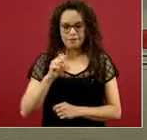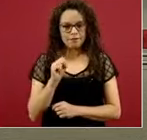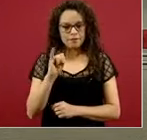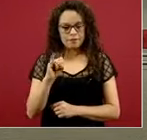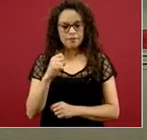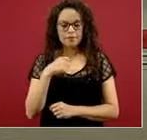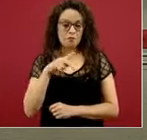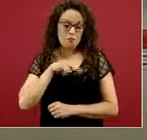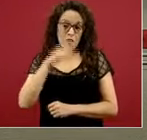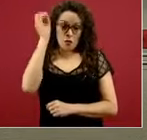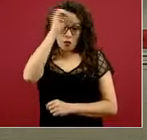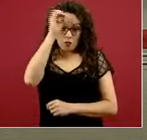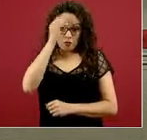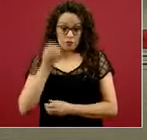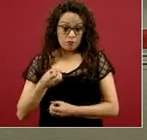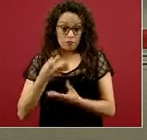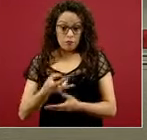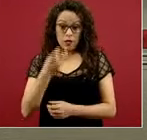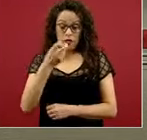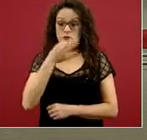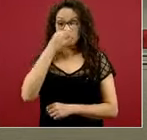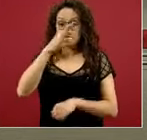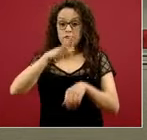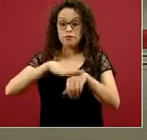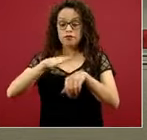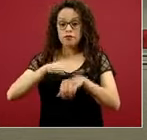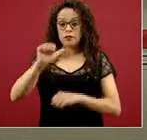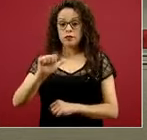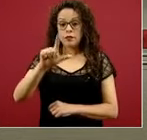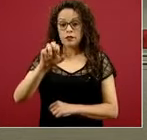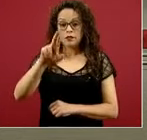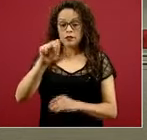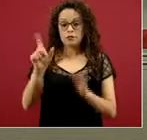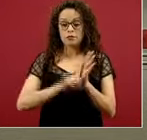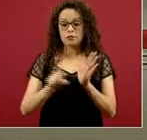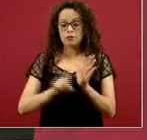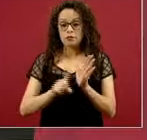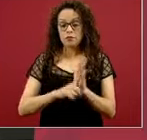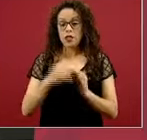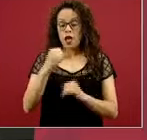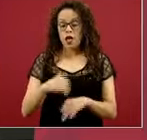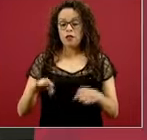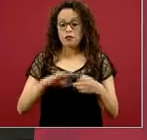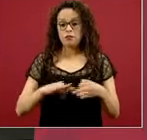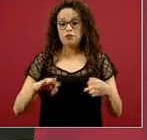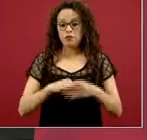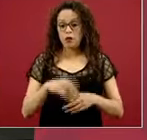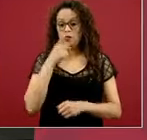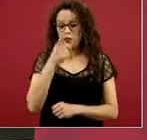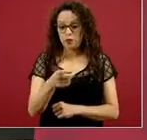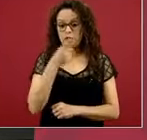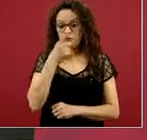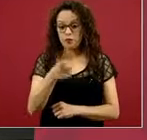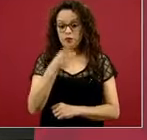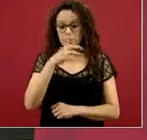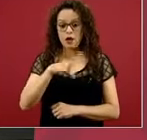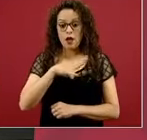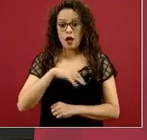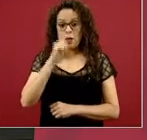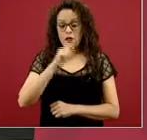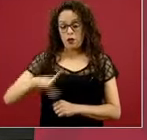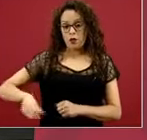¿Qué opinión me merece este alertamiento y comunicación continua y cercana que el gobierno